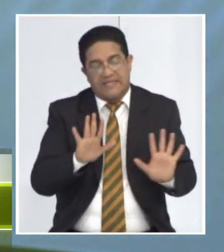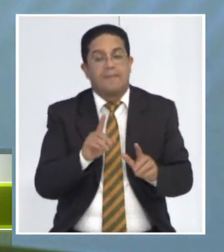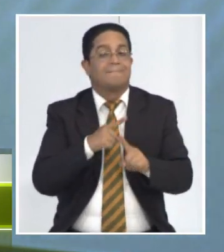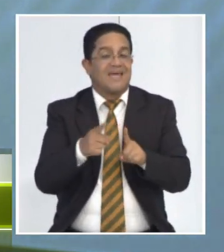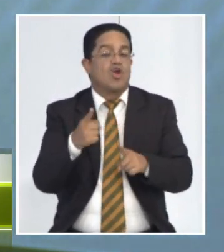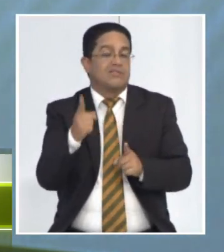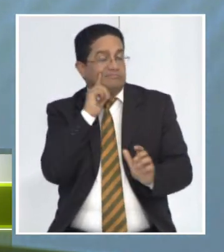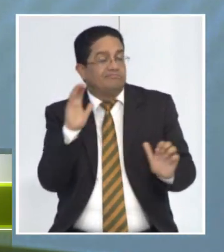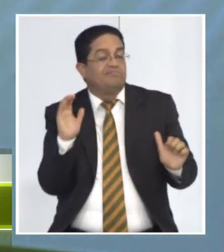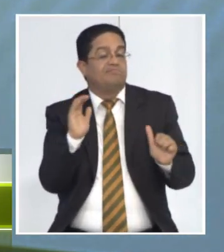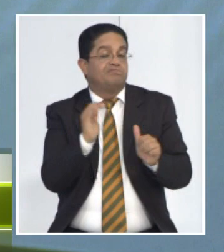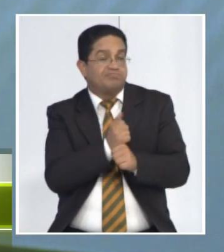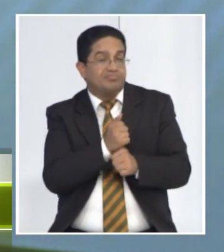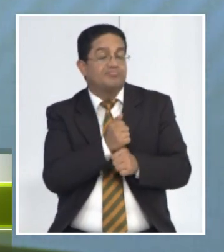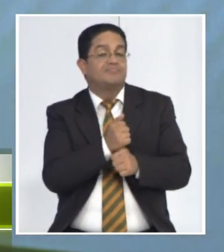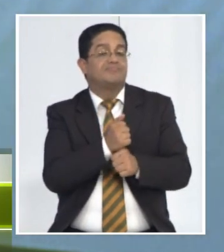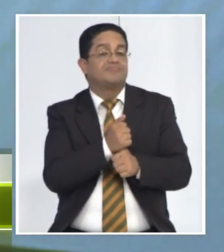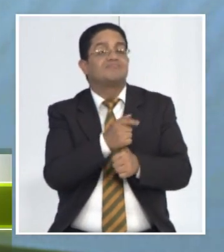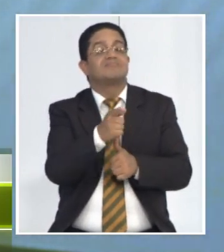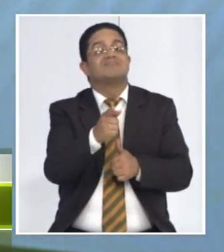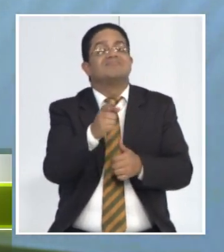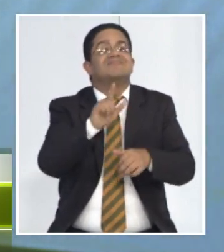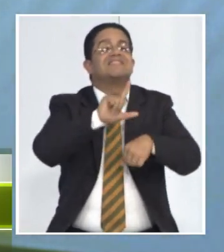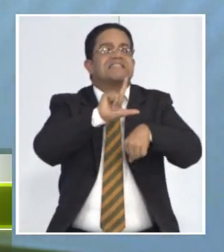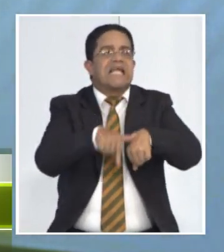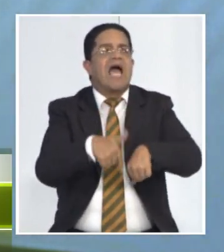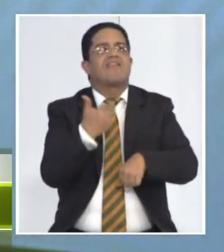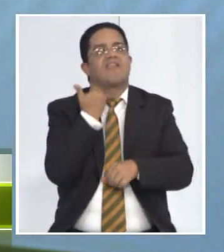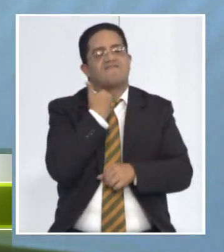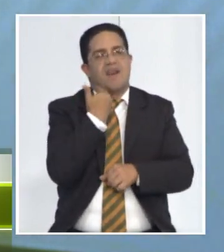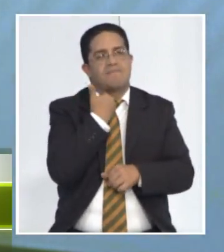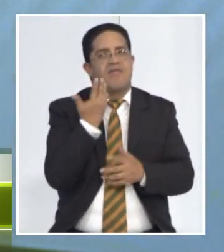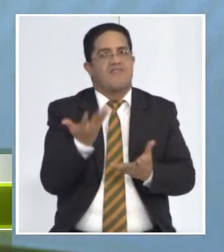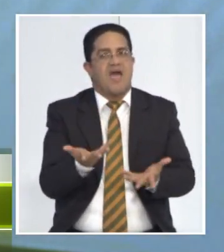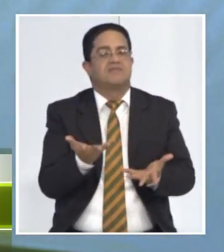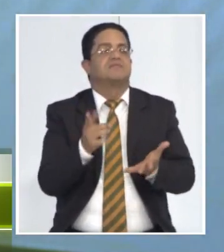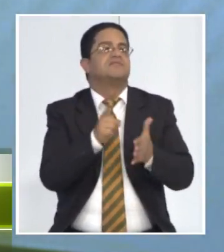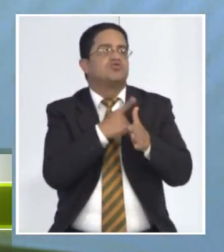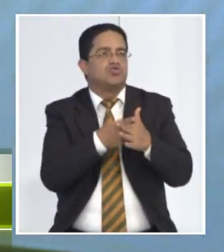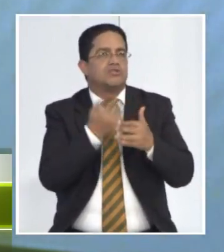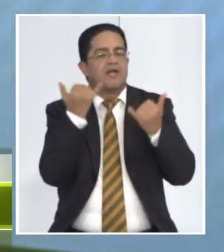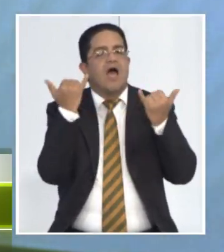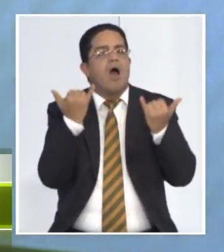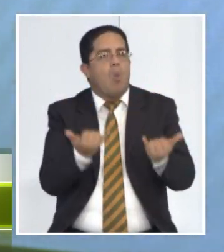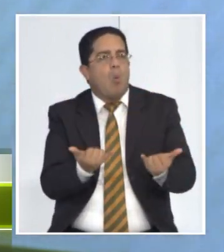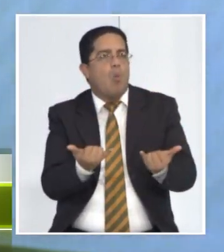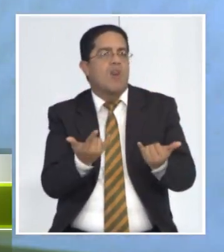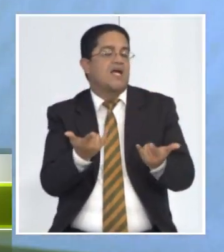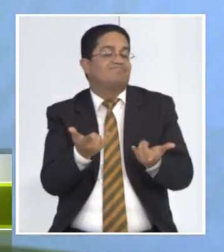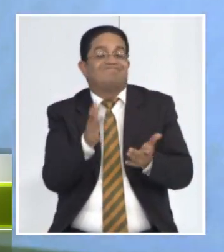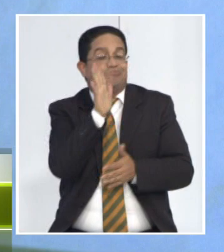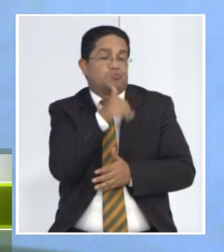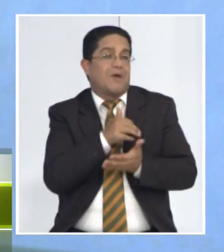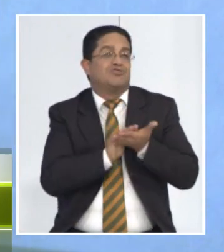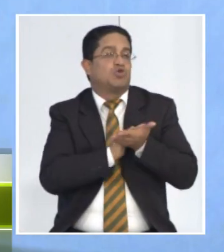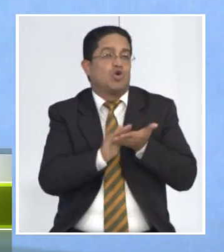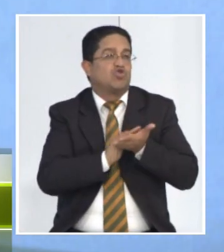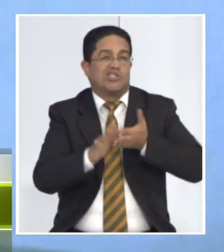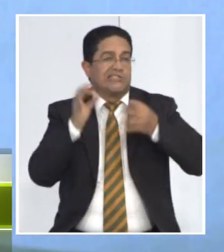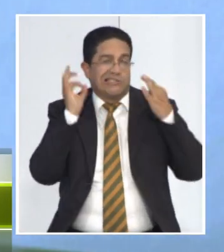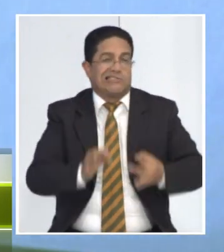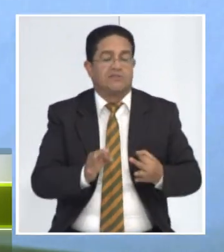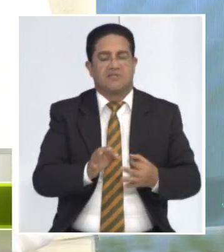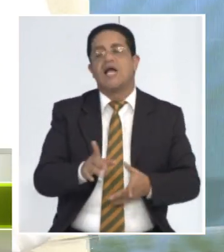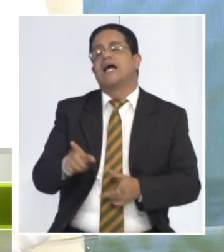que se hace es que se retrasa el diagnóstico porque el paciente se ha automedicado y bueno, sí, mejora temporalmente, pero al final no resuelve lo que tiene. Por